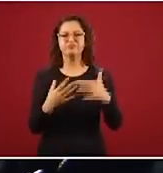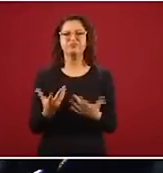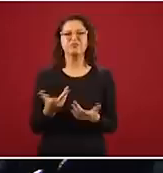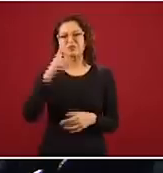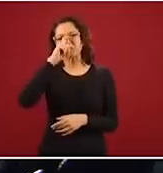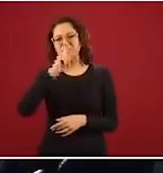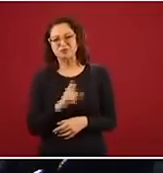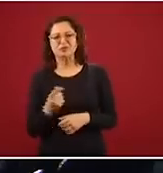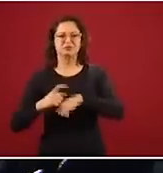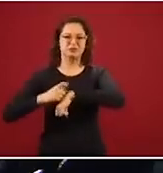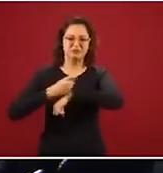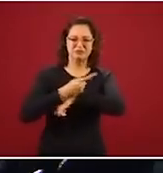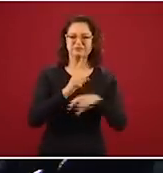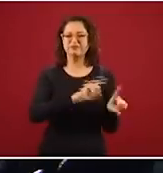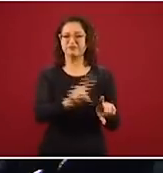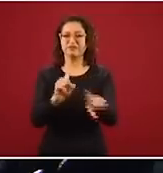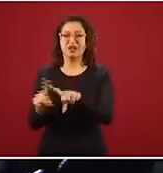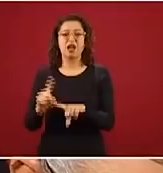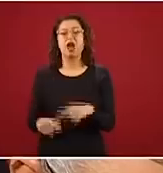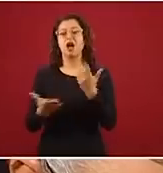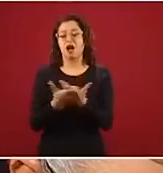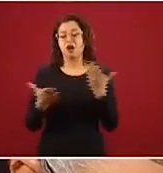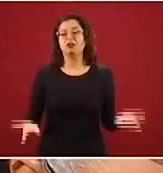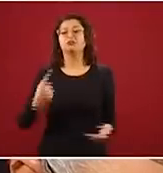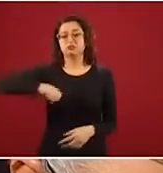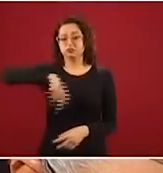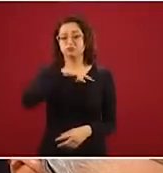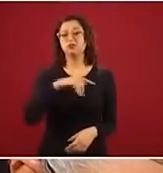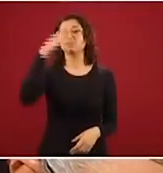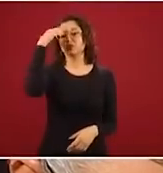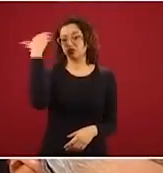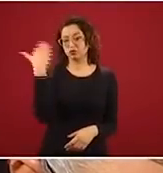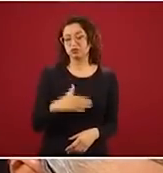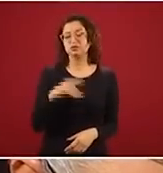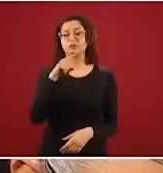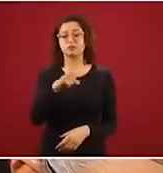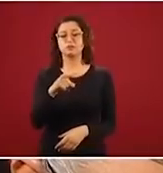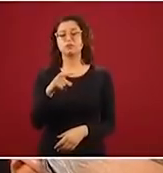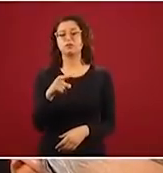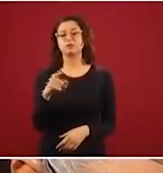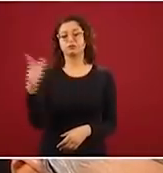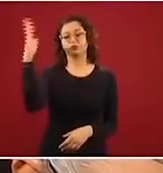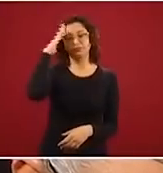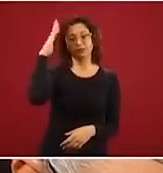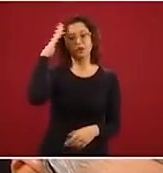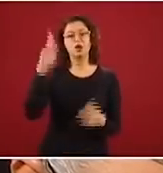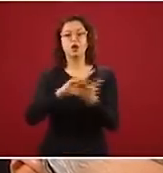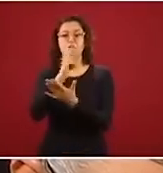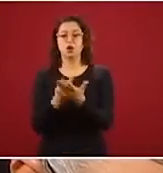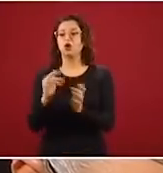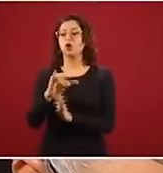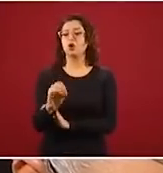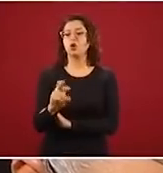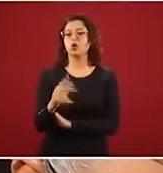Por estas inconsistencias, presidente, tenemos entendido que ya el titular de este programa, Jorge